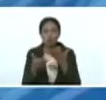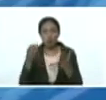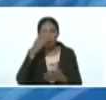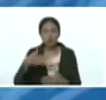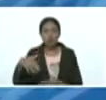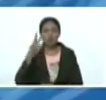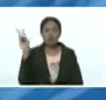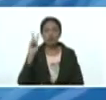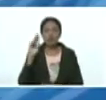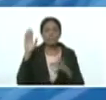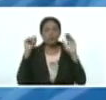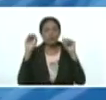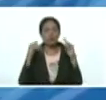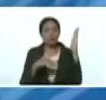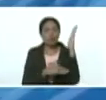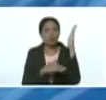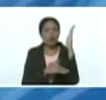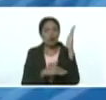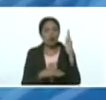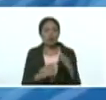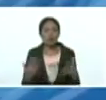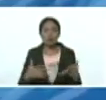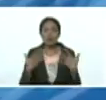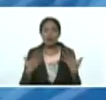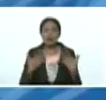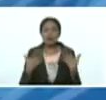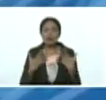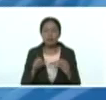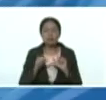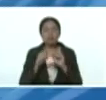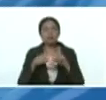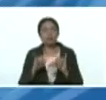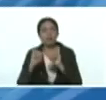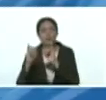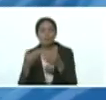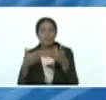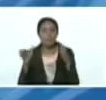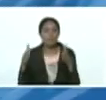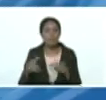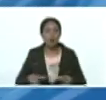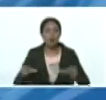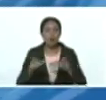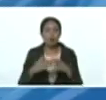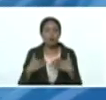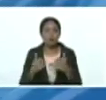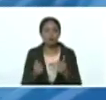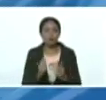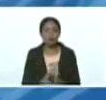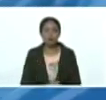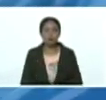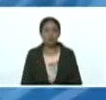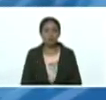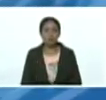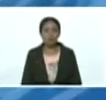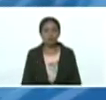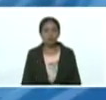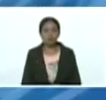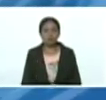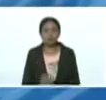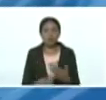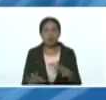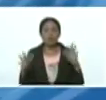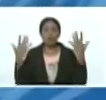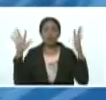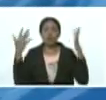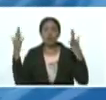Me despido del estado Lara con alegría. Sigan ustedes abriendo estos espacios de salud. Y les damos un